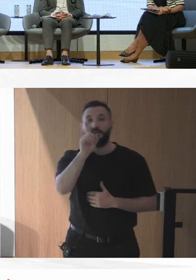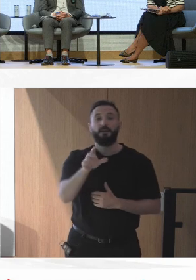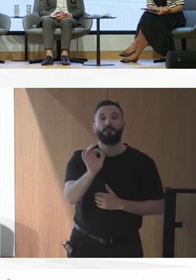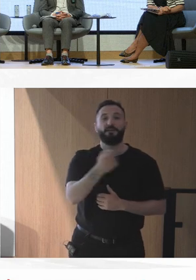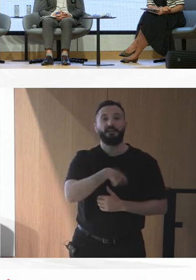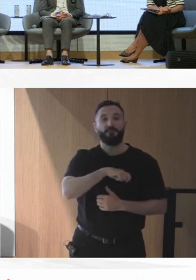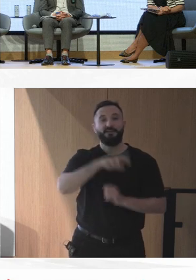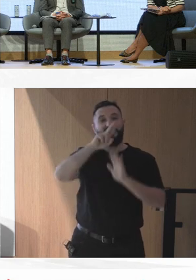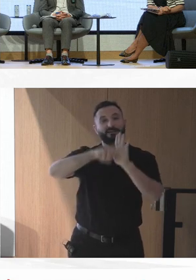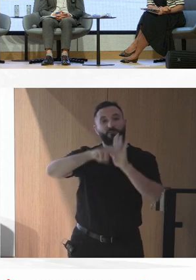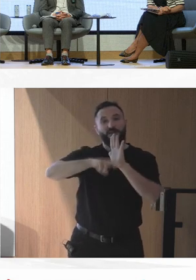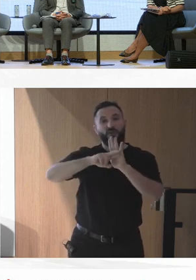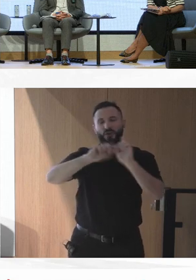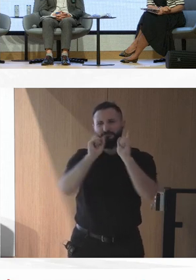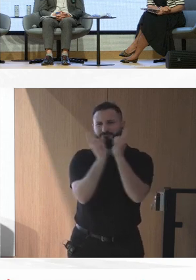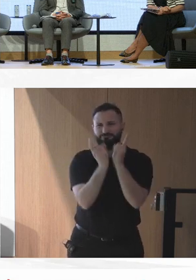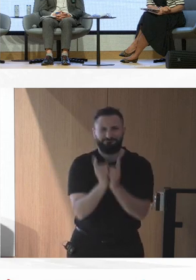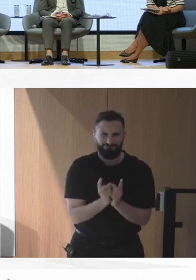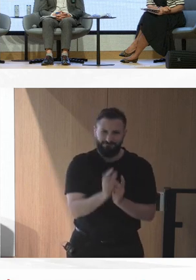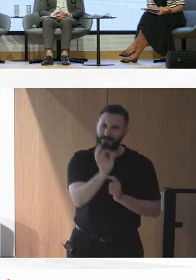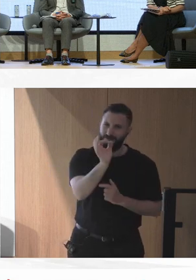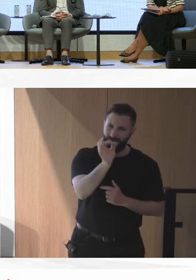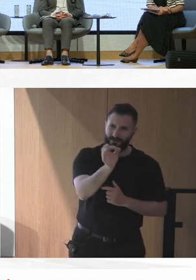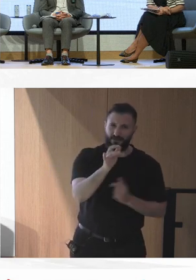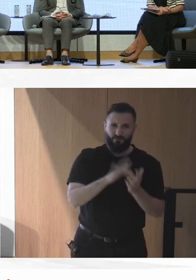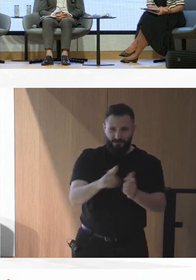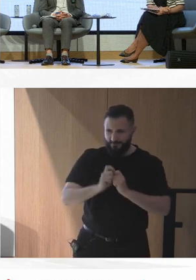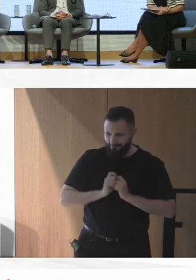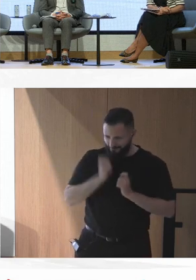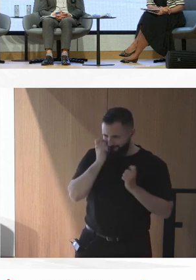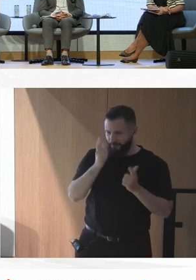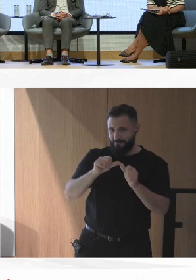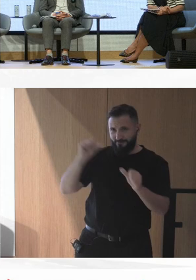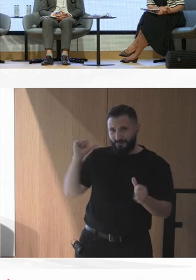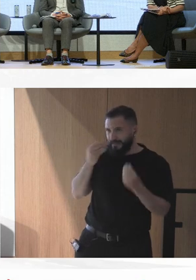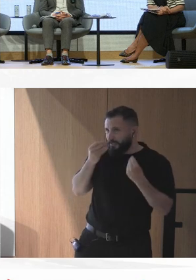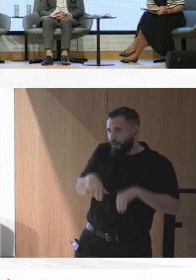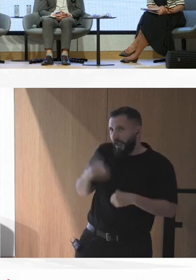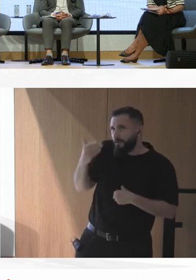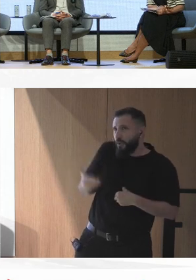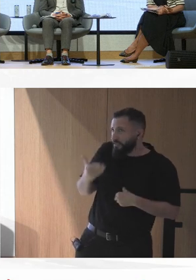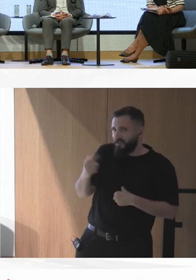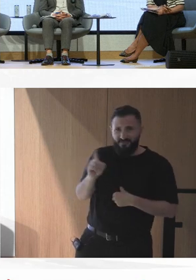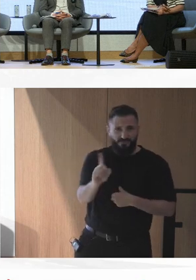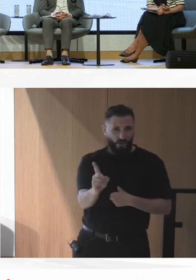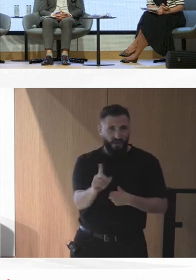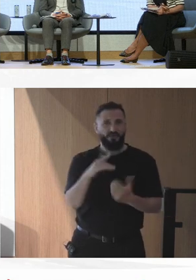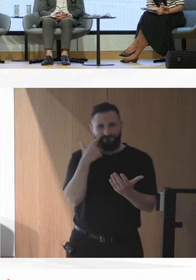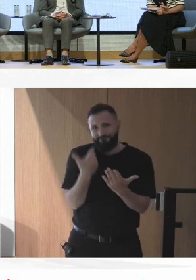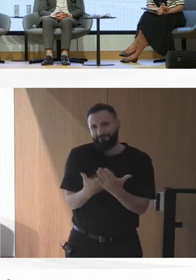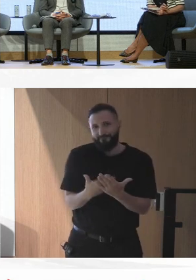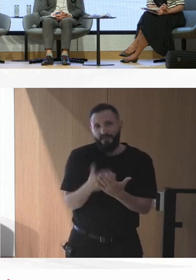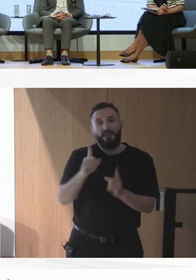legal en España es muy escueta, eso también da cuenta de cuánta importancia, ¿no?, se le ha dado a esto, ¿no?, pero parece, ¿no?, que sería posible, y de